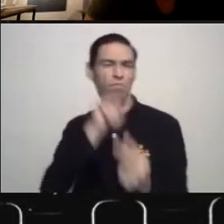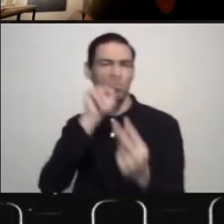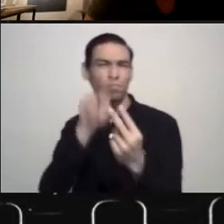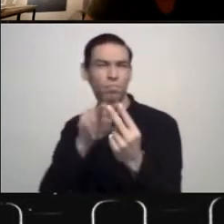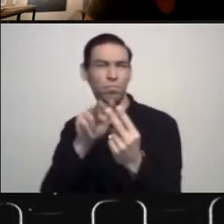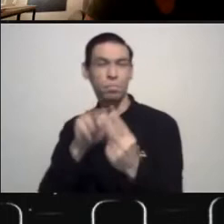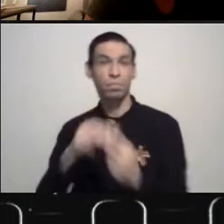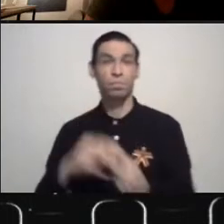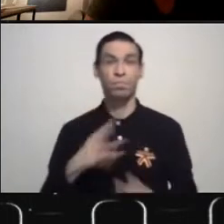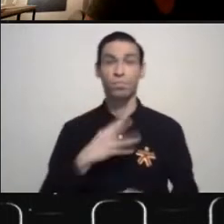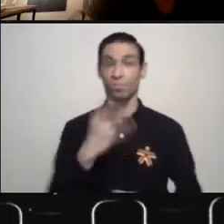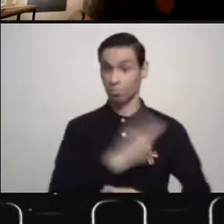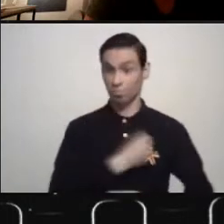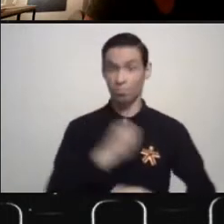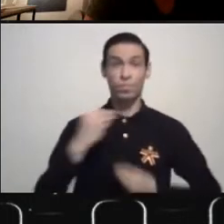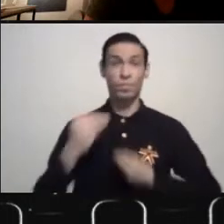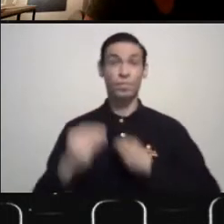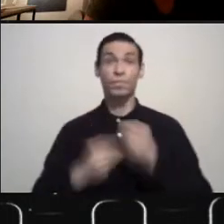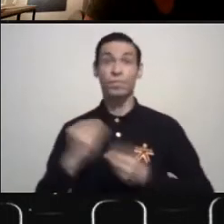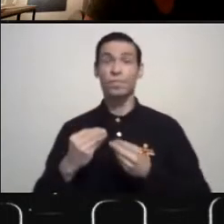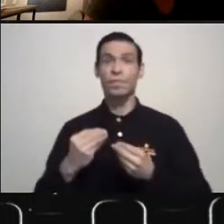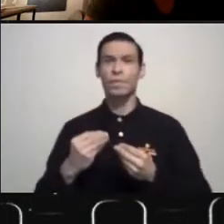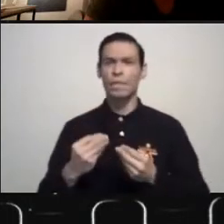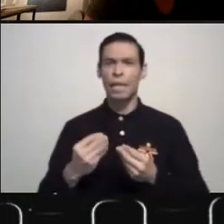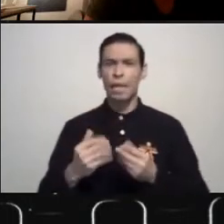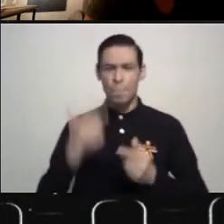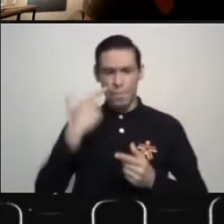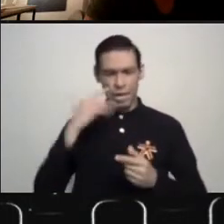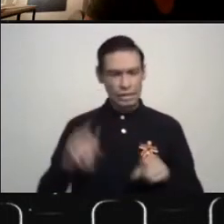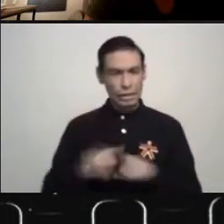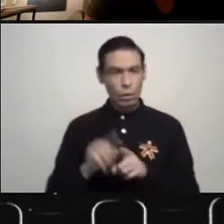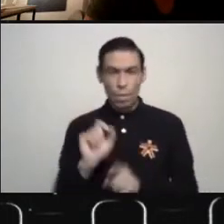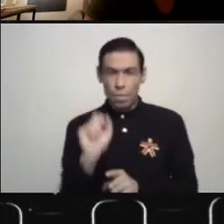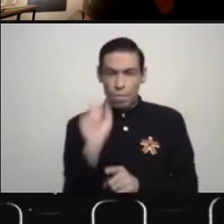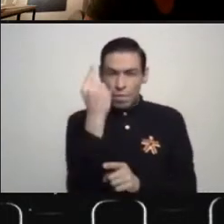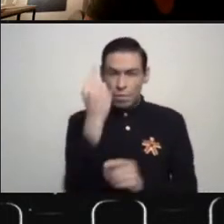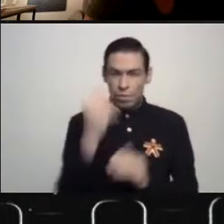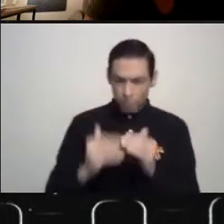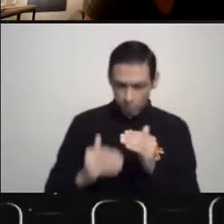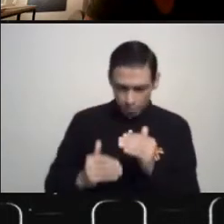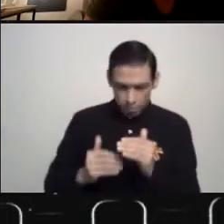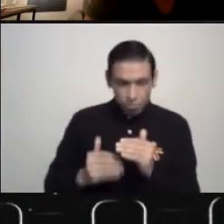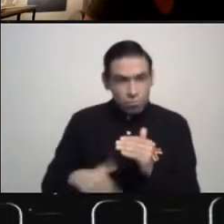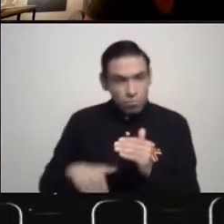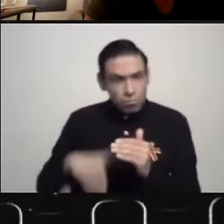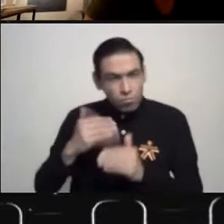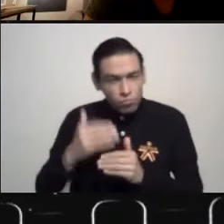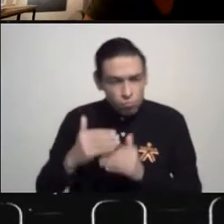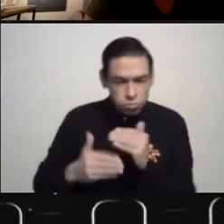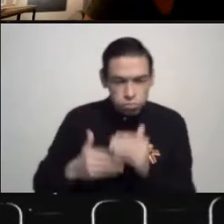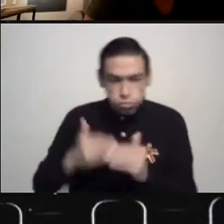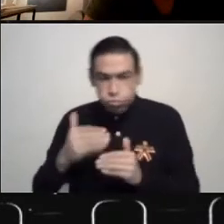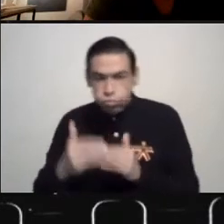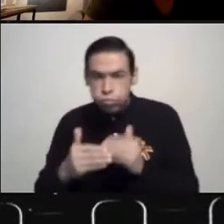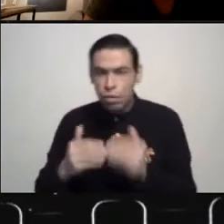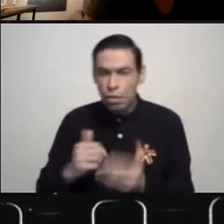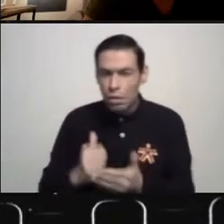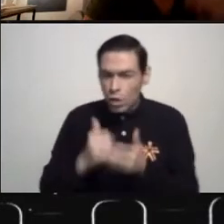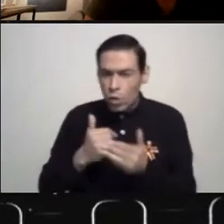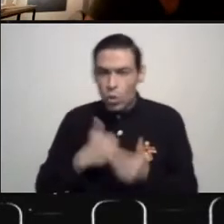somos de alguna manera pioneros y eso de alguna manera nos da como la libertad de probar cosas,